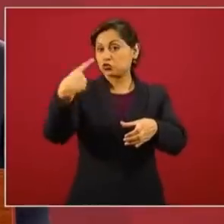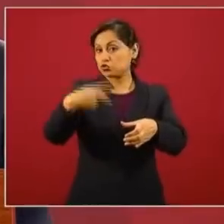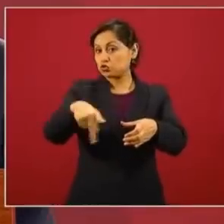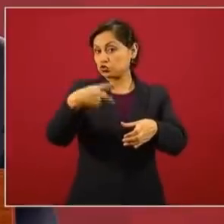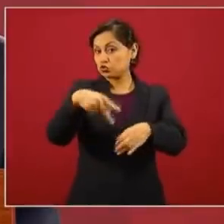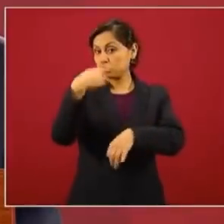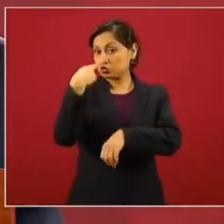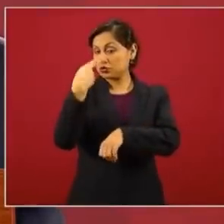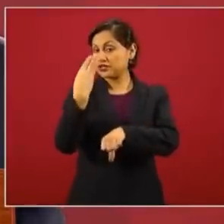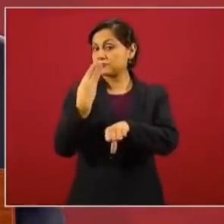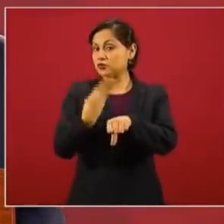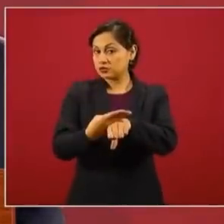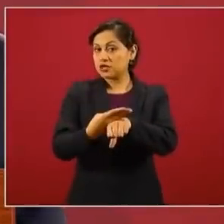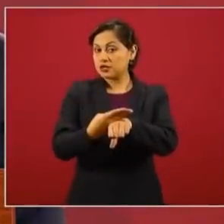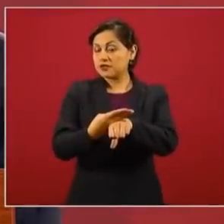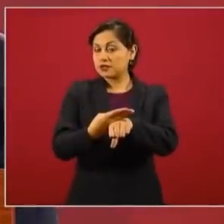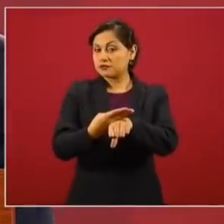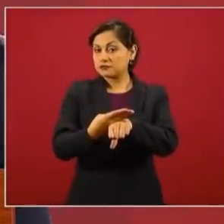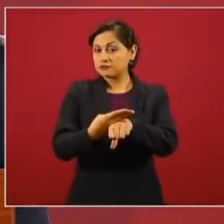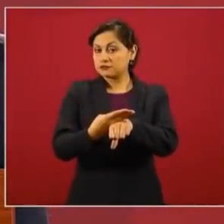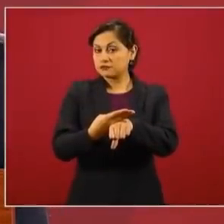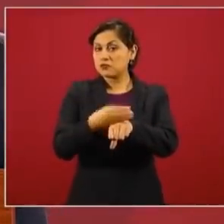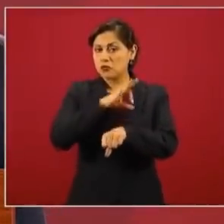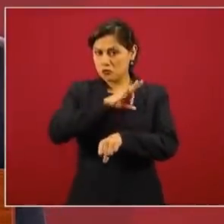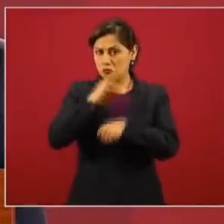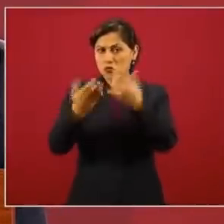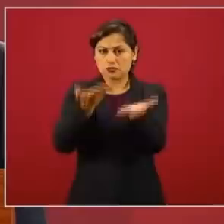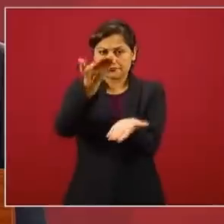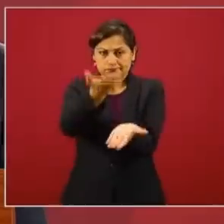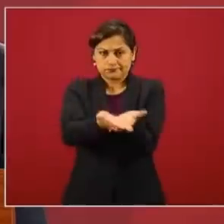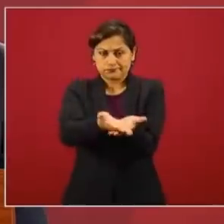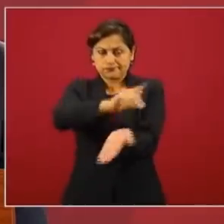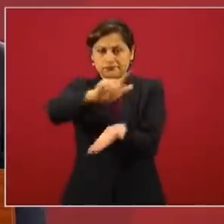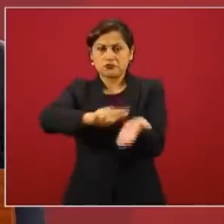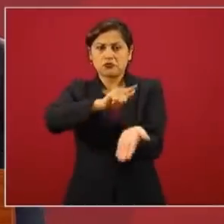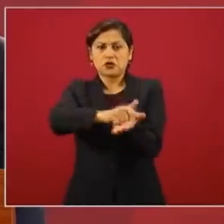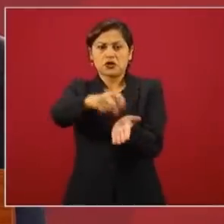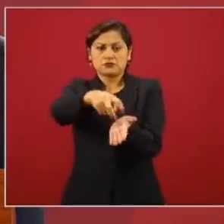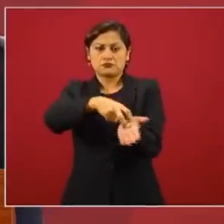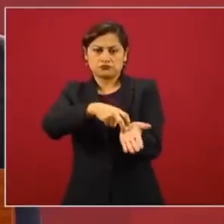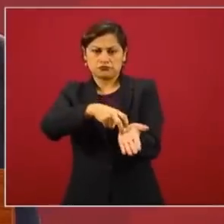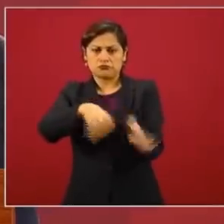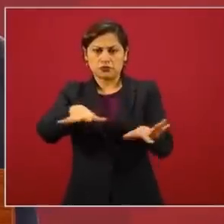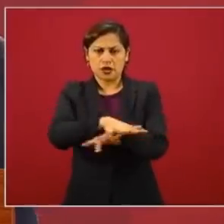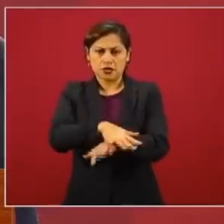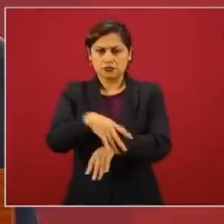facultades para presentar reformas, iniciativas de ley.